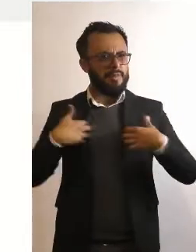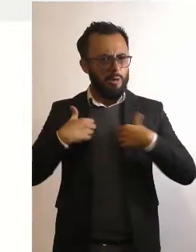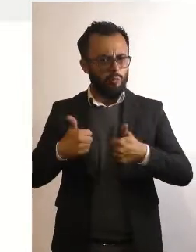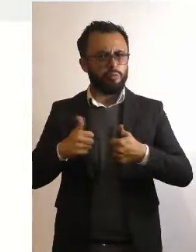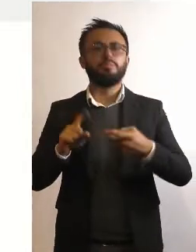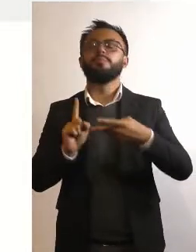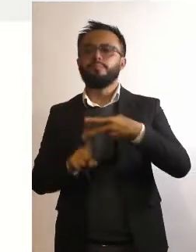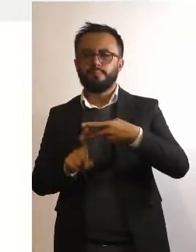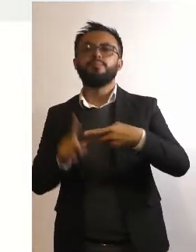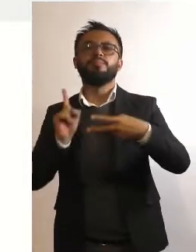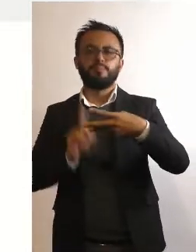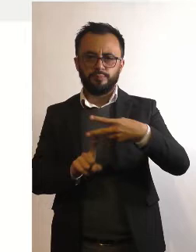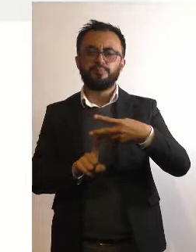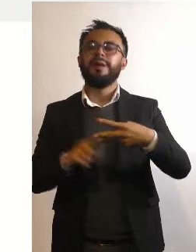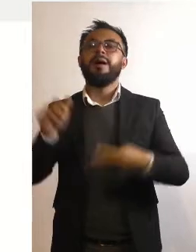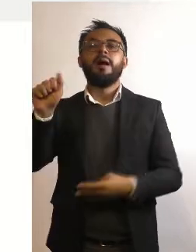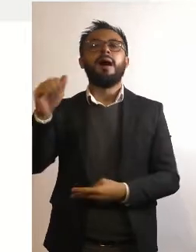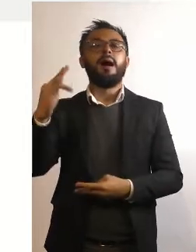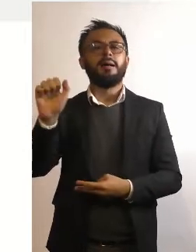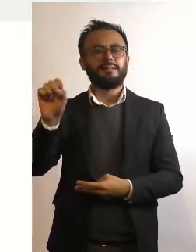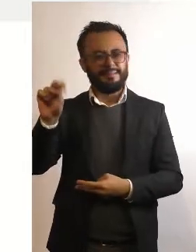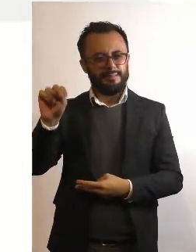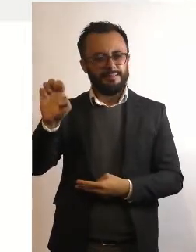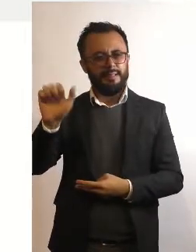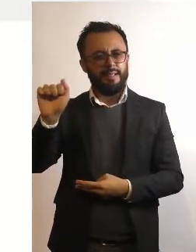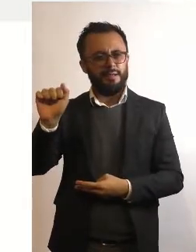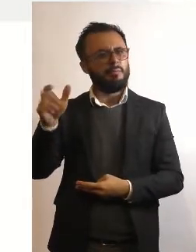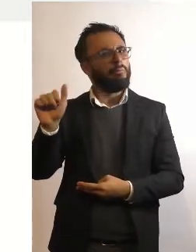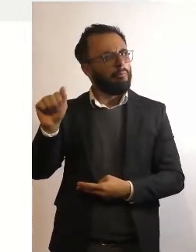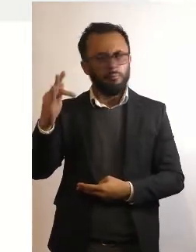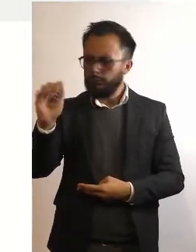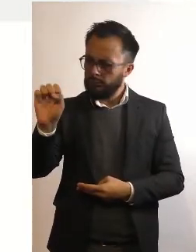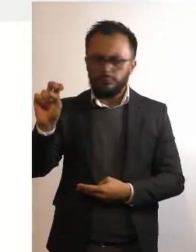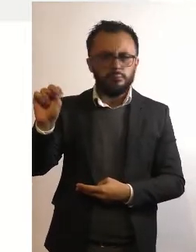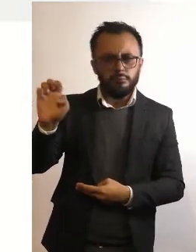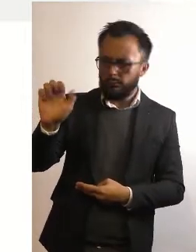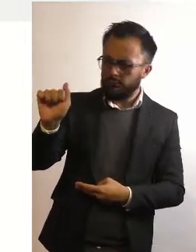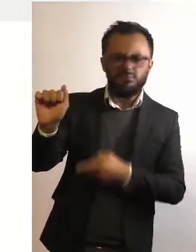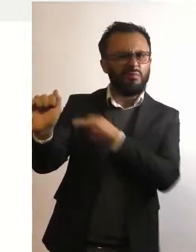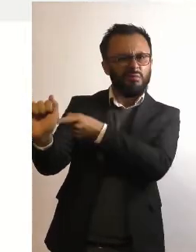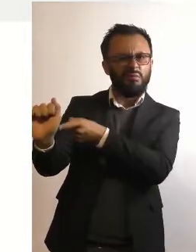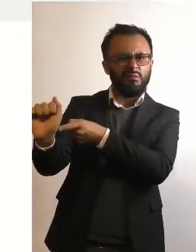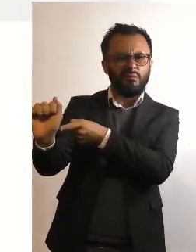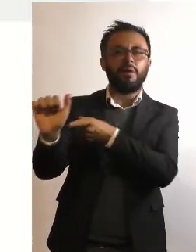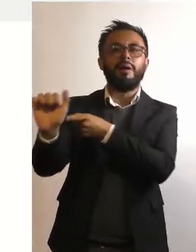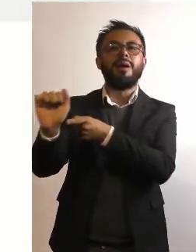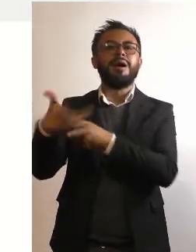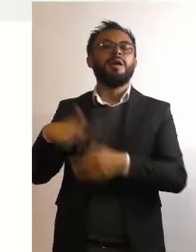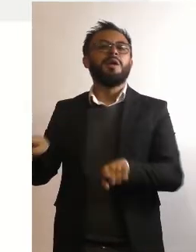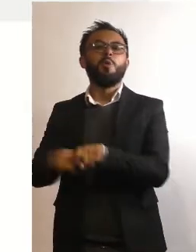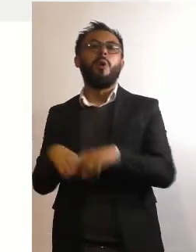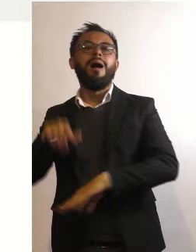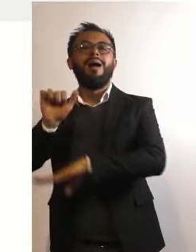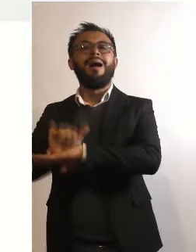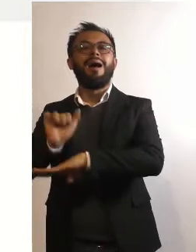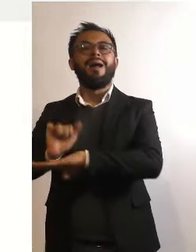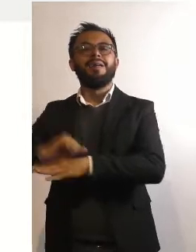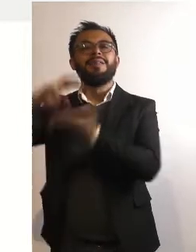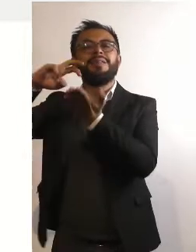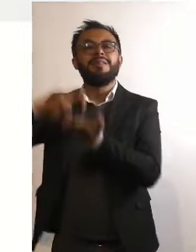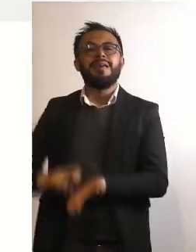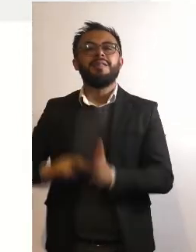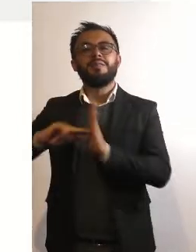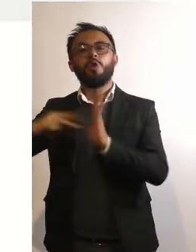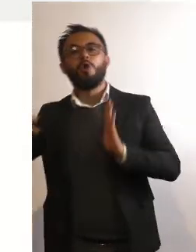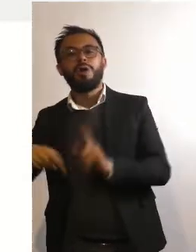ASCUN, en Atenea, recordemos que Atenea es la agencia de ciencia, tecnología y educación,